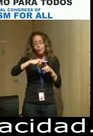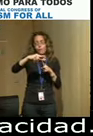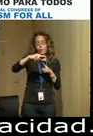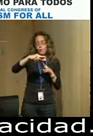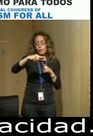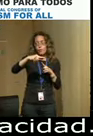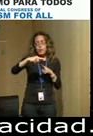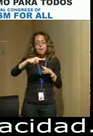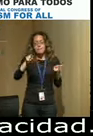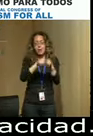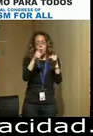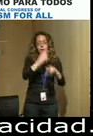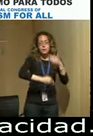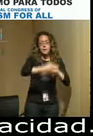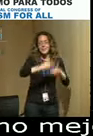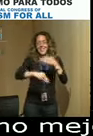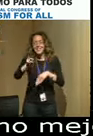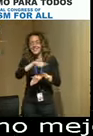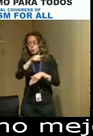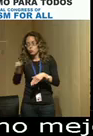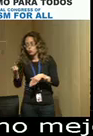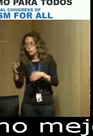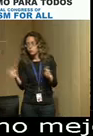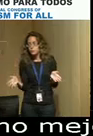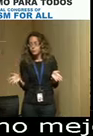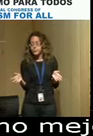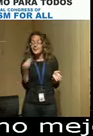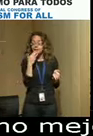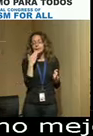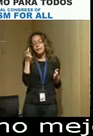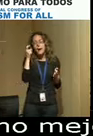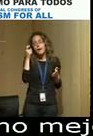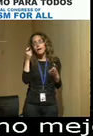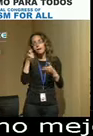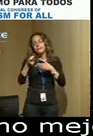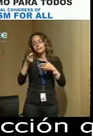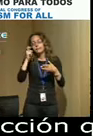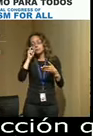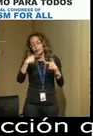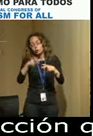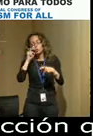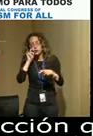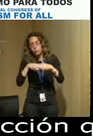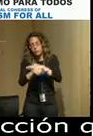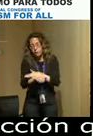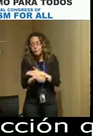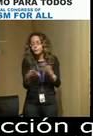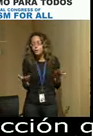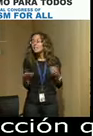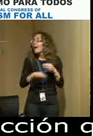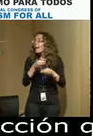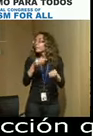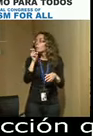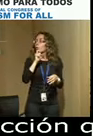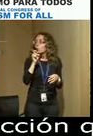sea discapacitada o no sea discapacitada, cuando accede a esa industria turística, ¿de acuerdo? Esos son básicamente los dos objetivos. ¿Cómo lo voy a hacer? ¿Cómo